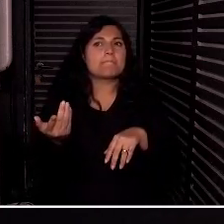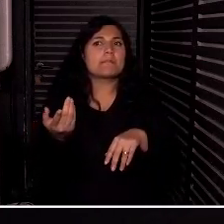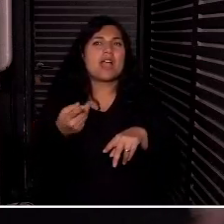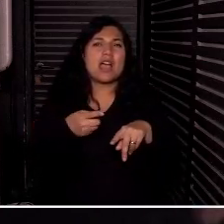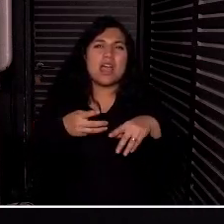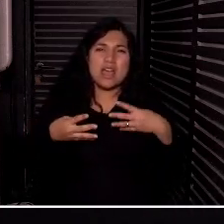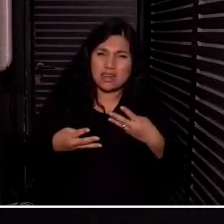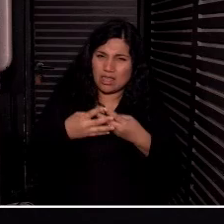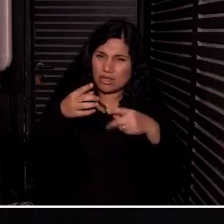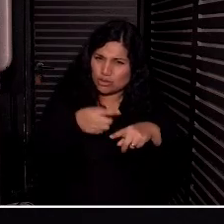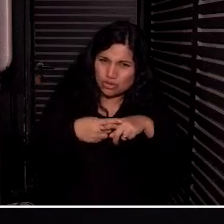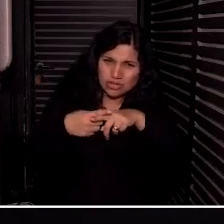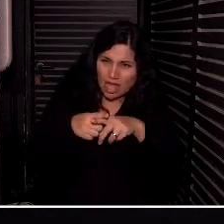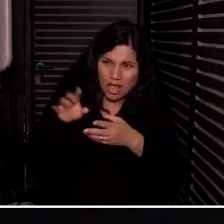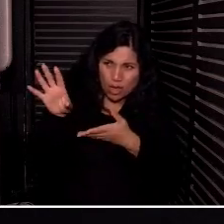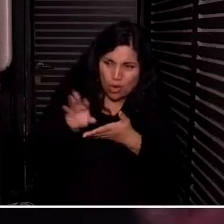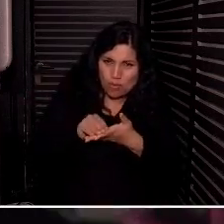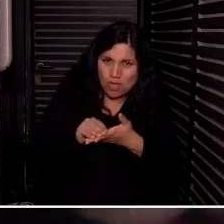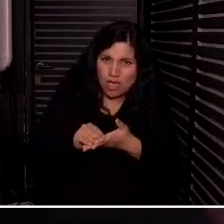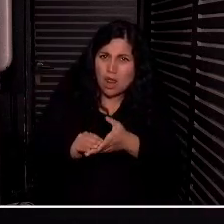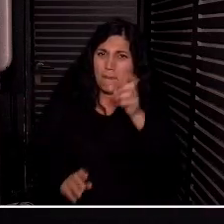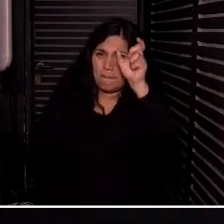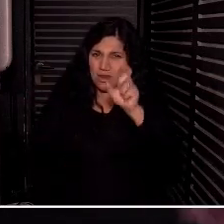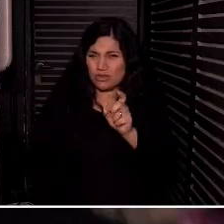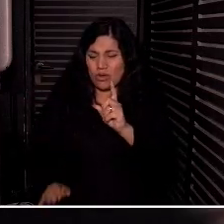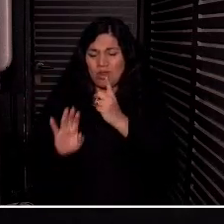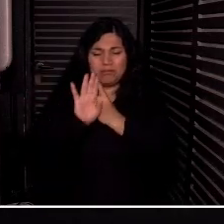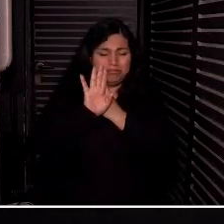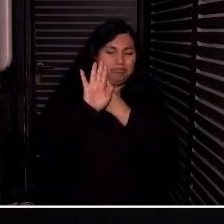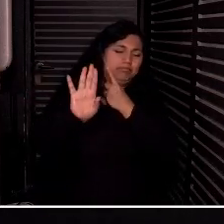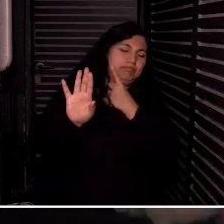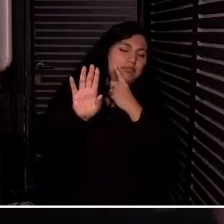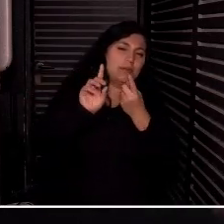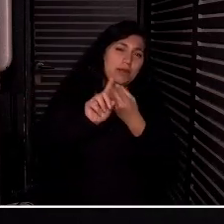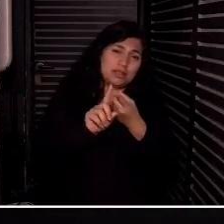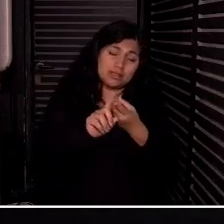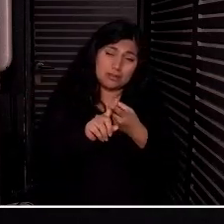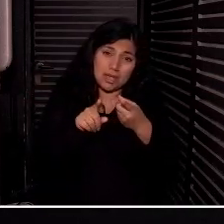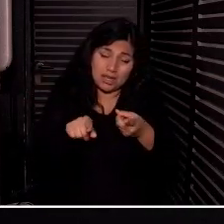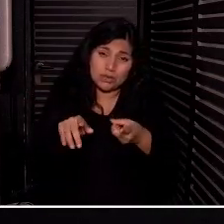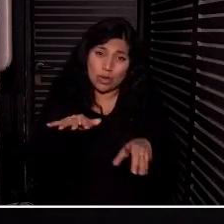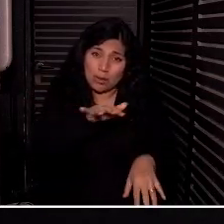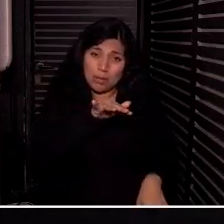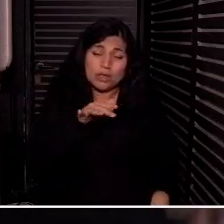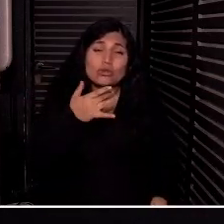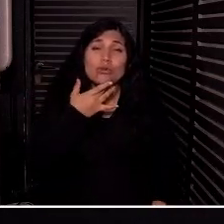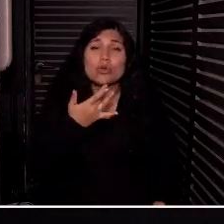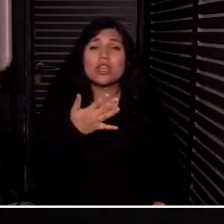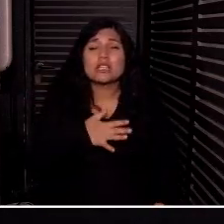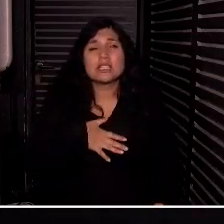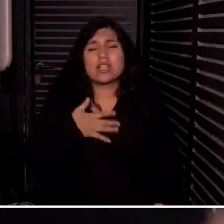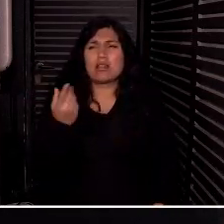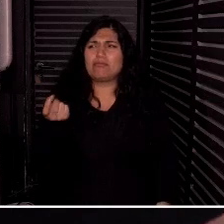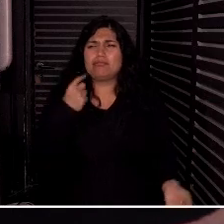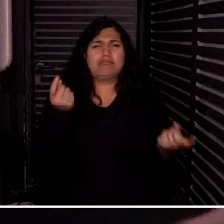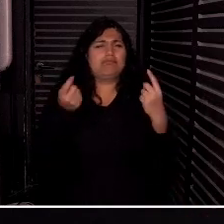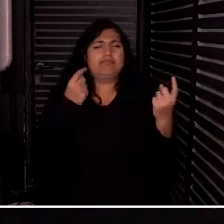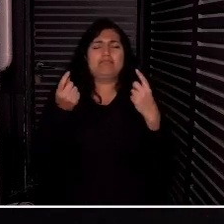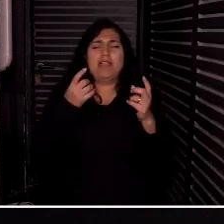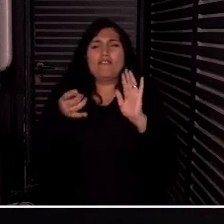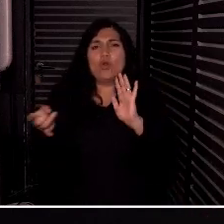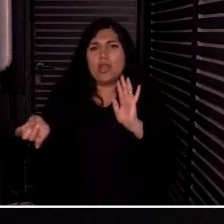sociales queremos que las personas se auto excluyan de participar en esos espacios porque se sientan agredidos